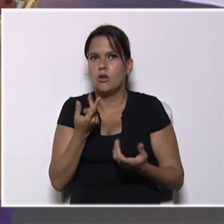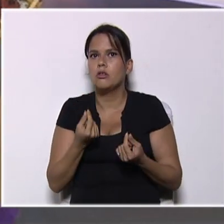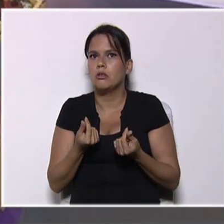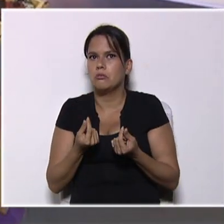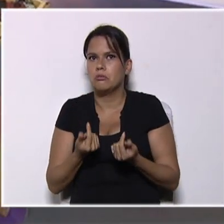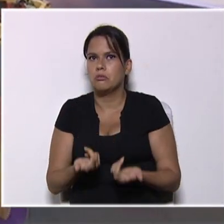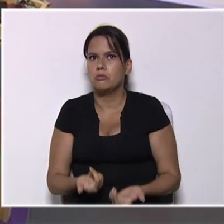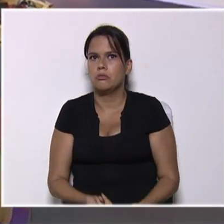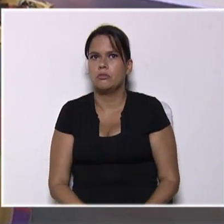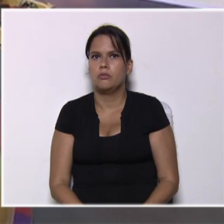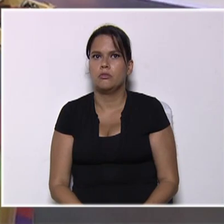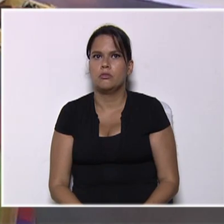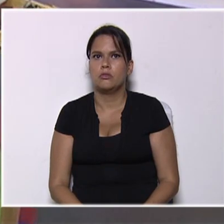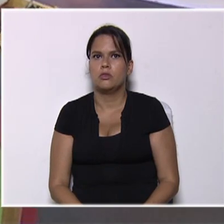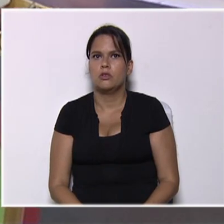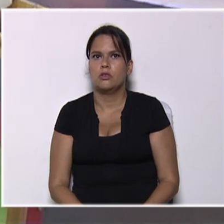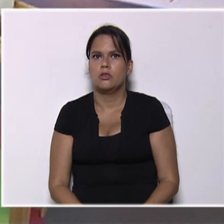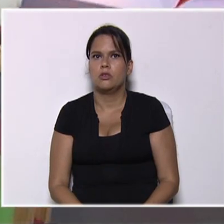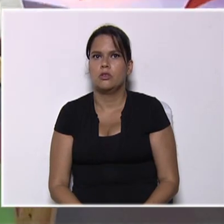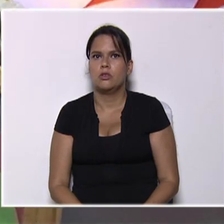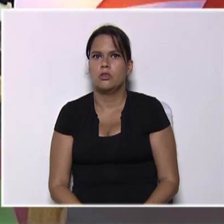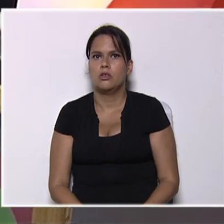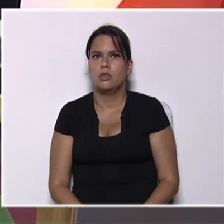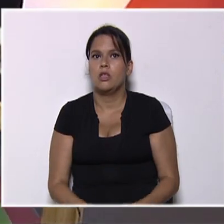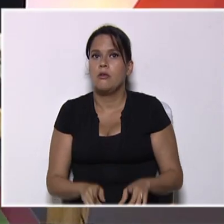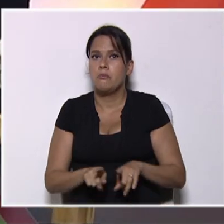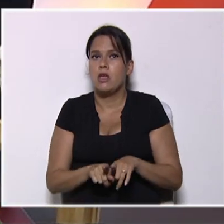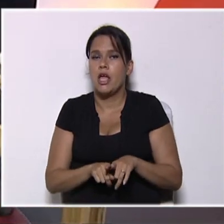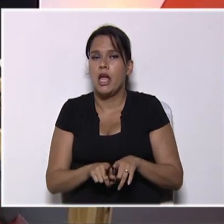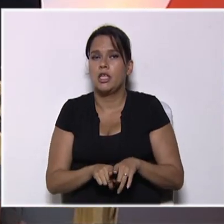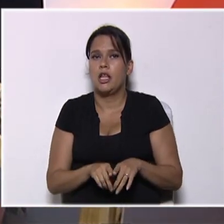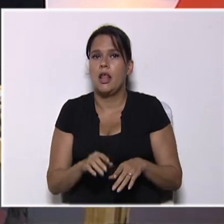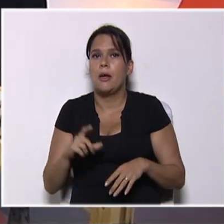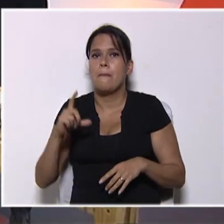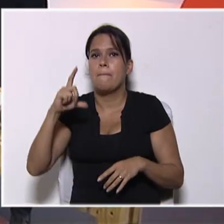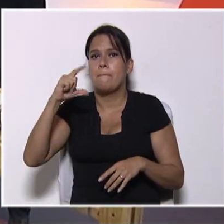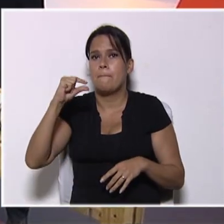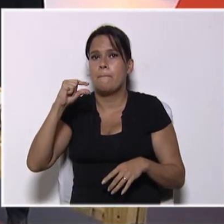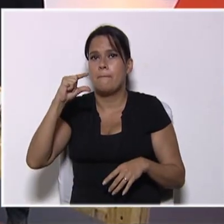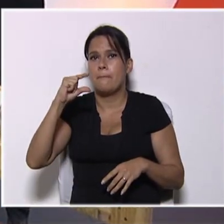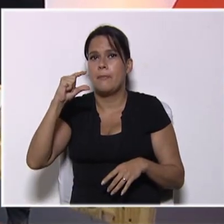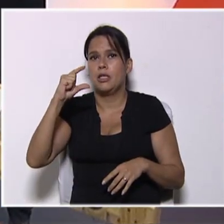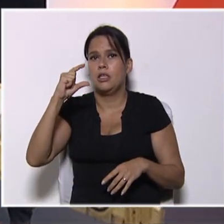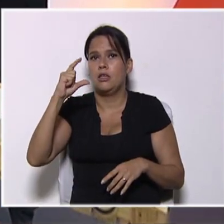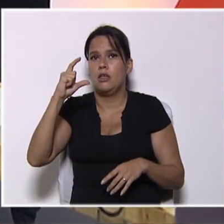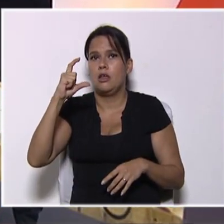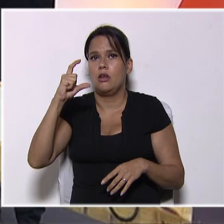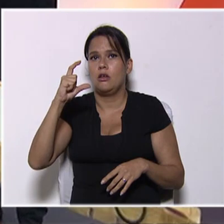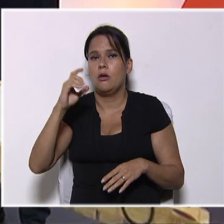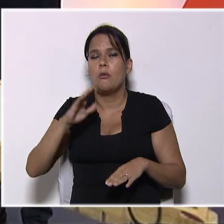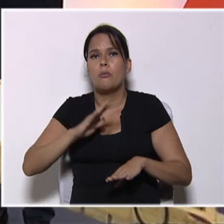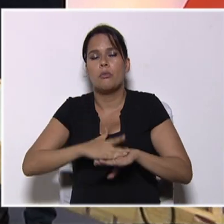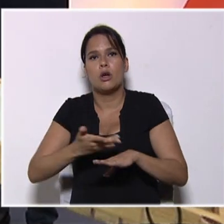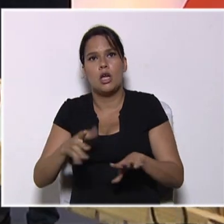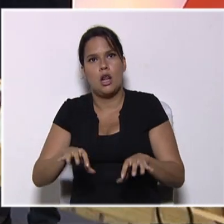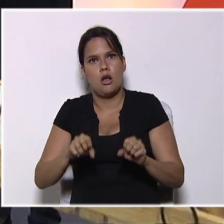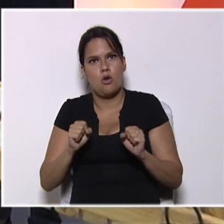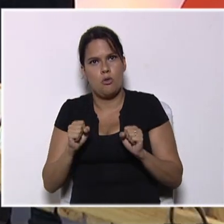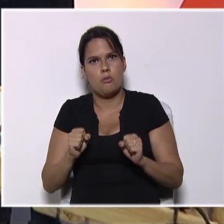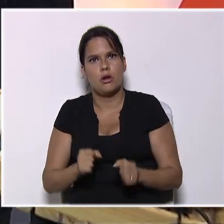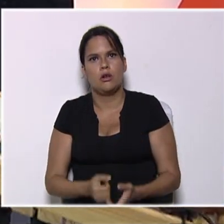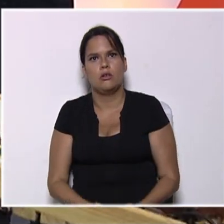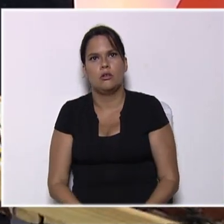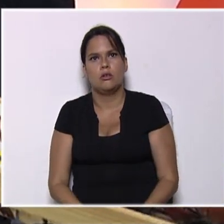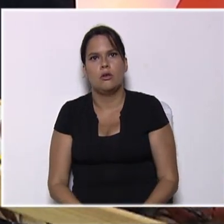muchas veces... Incluso hasta las baterías. Ajá. También... porque las compran y a un muy buen precio,